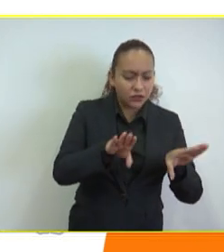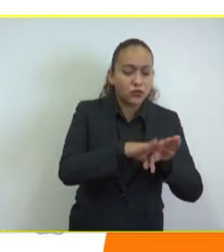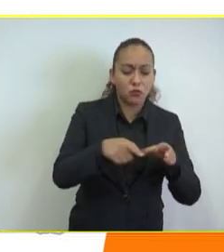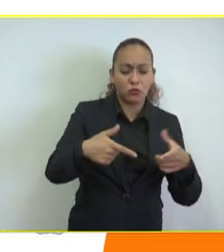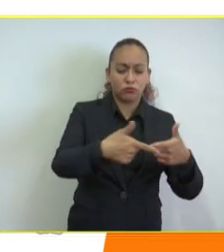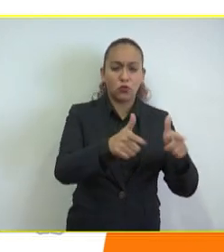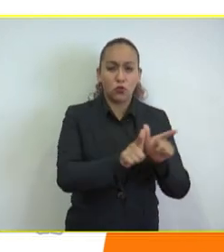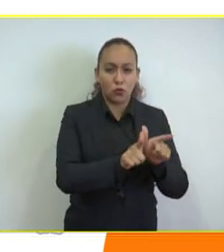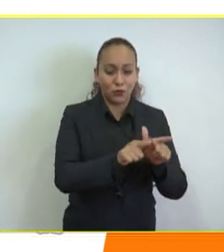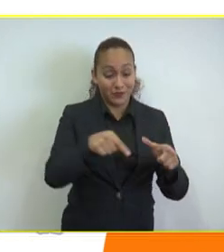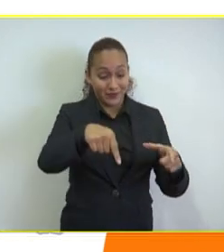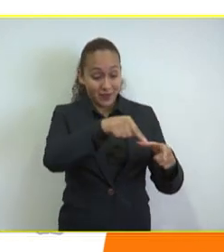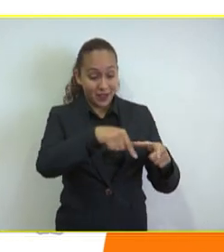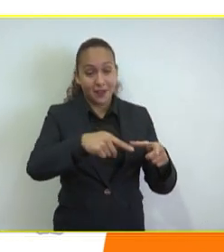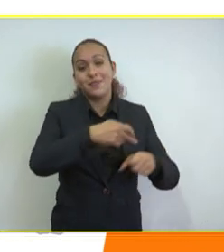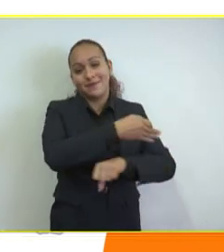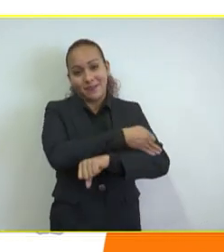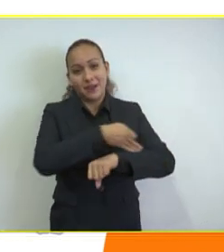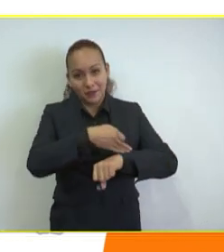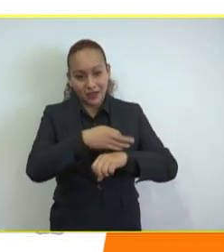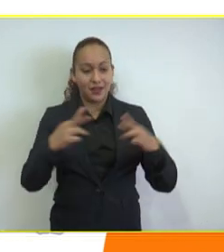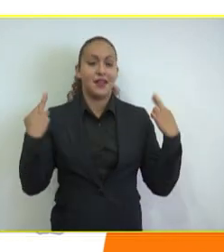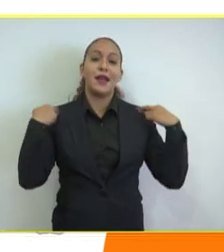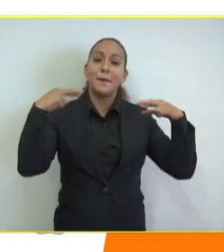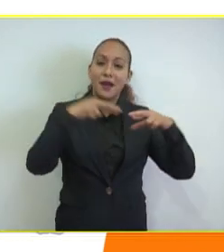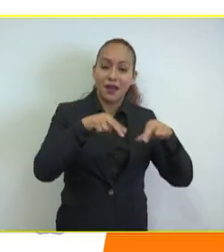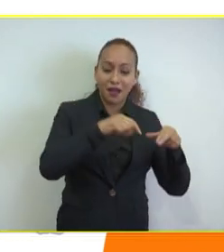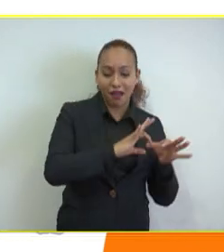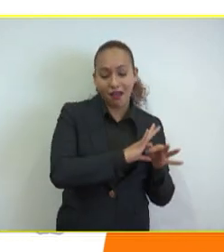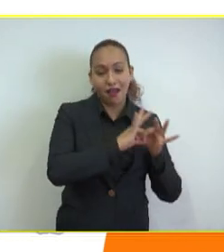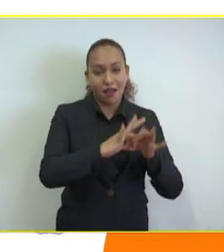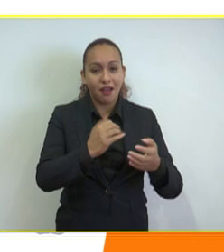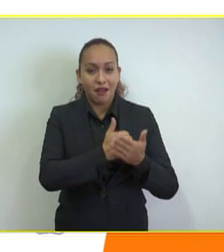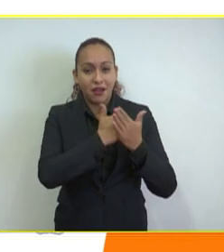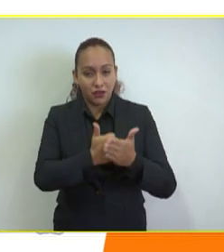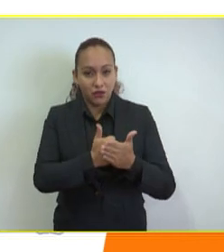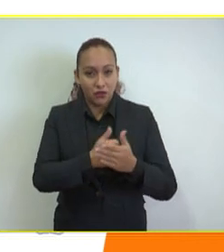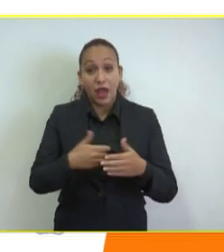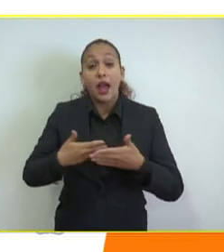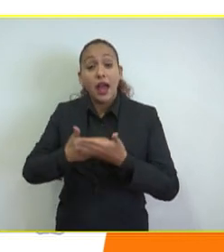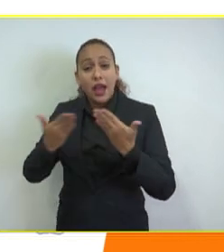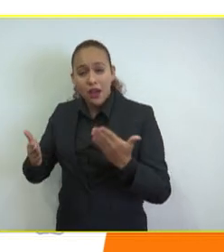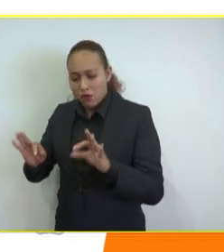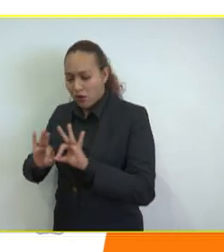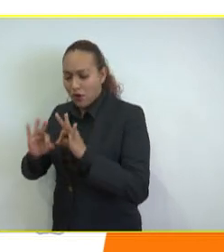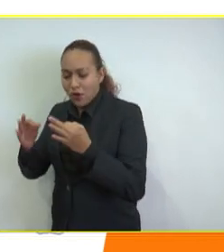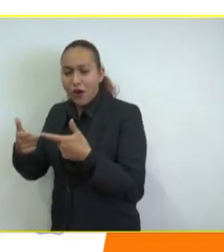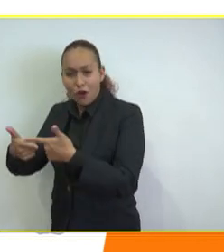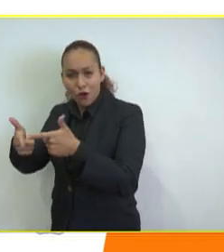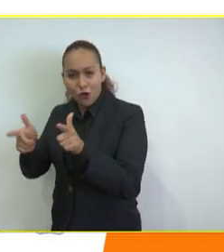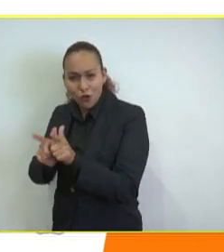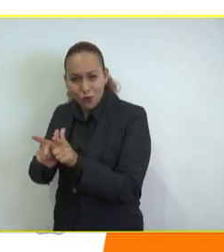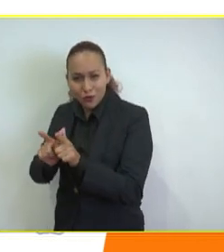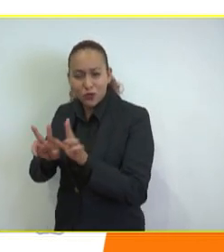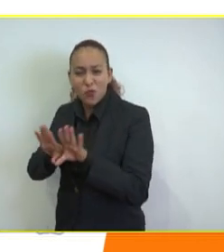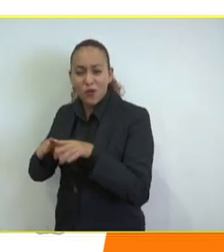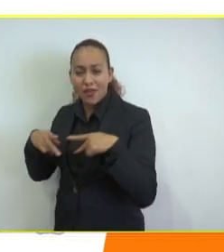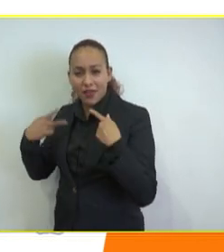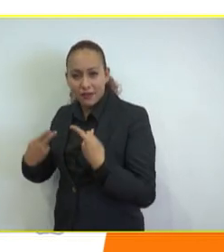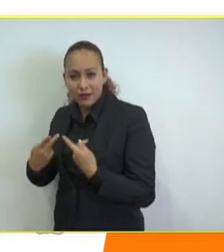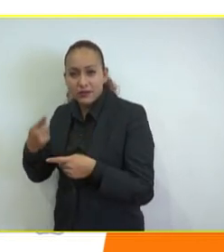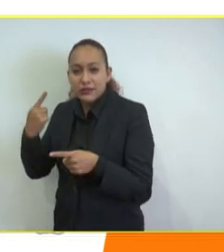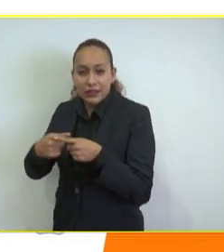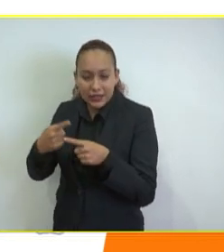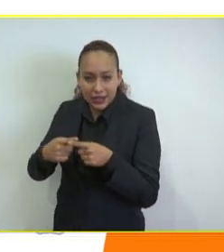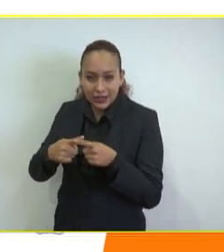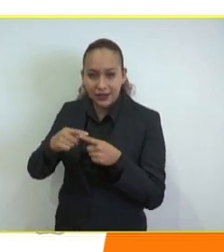tenemos a los padres de familia y a los maestros. Y como relaciones débiles tenemos a los directivos, a la SEP y